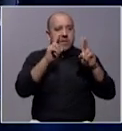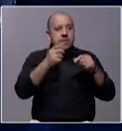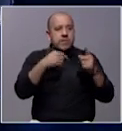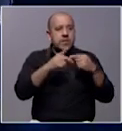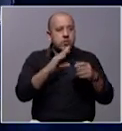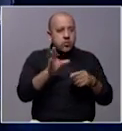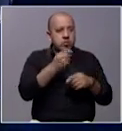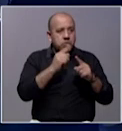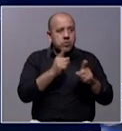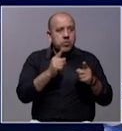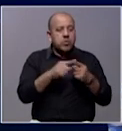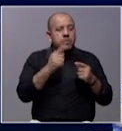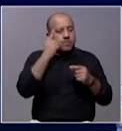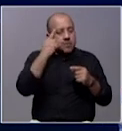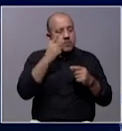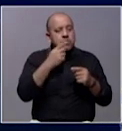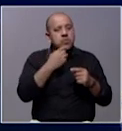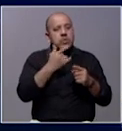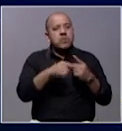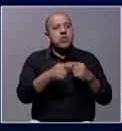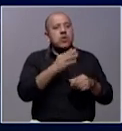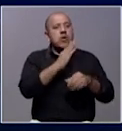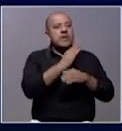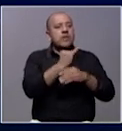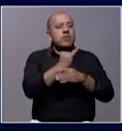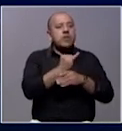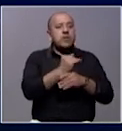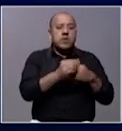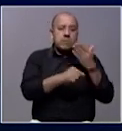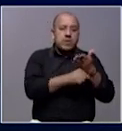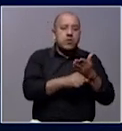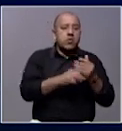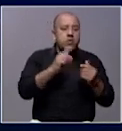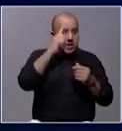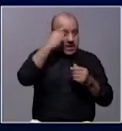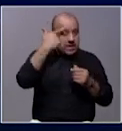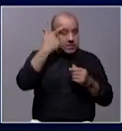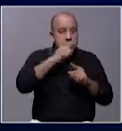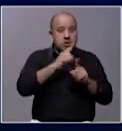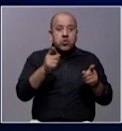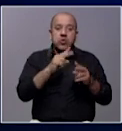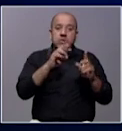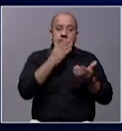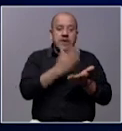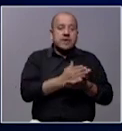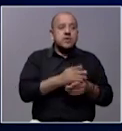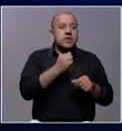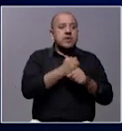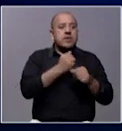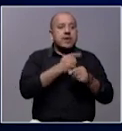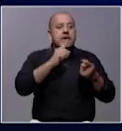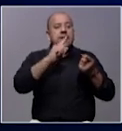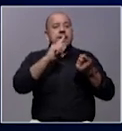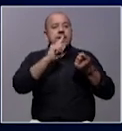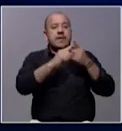como pienso nada más por ejemplo en el partido independiente que le pidió a la calle que no retroceda en derechos y trabaja en temas ambientales en el